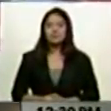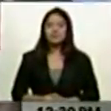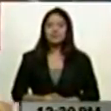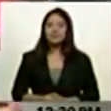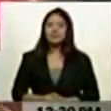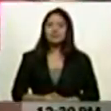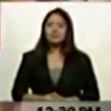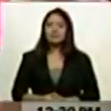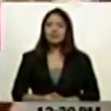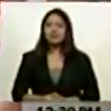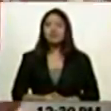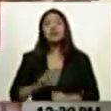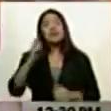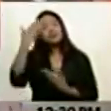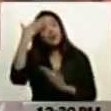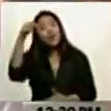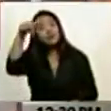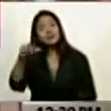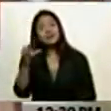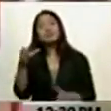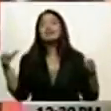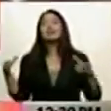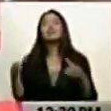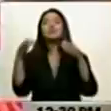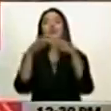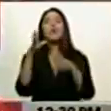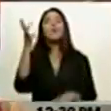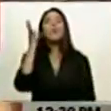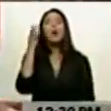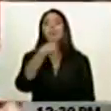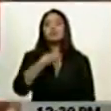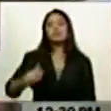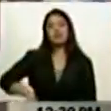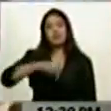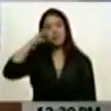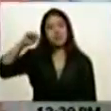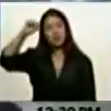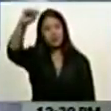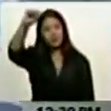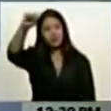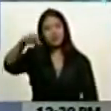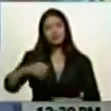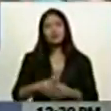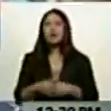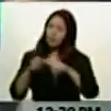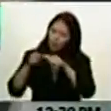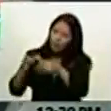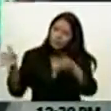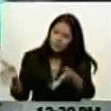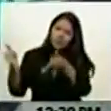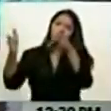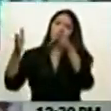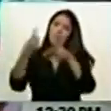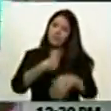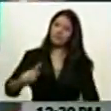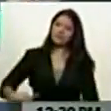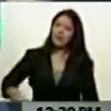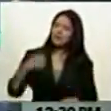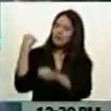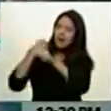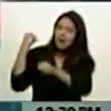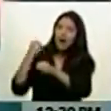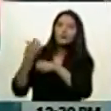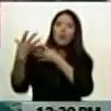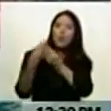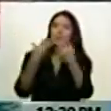Yo quiero saludar desde esta Asamblea de Mujeres al presidente Nicolás Maduro. Siga, presidente, como lo está haciendo, trabajando con